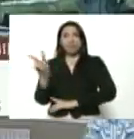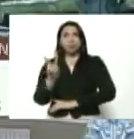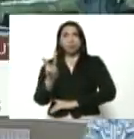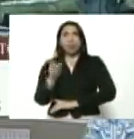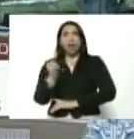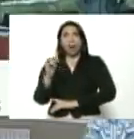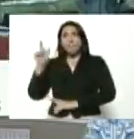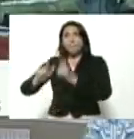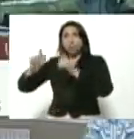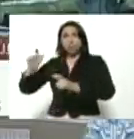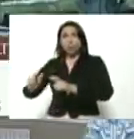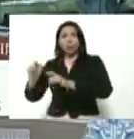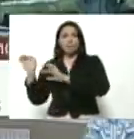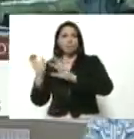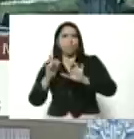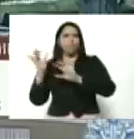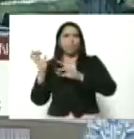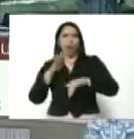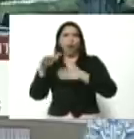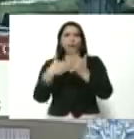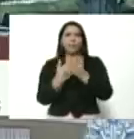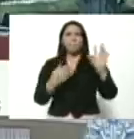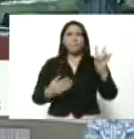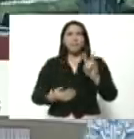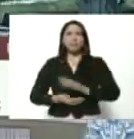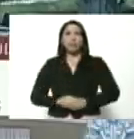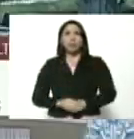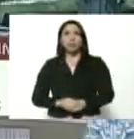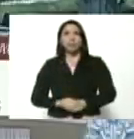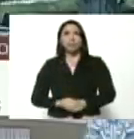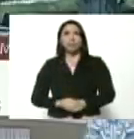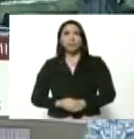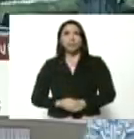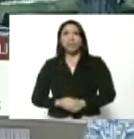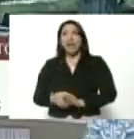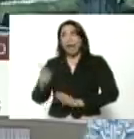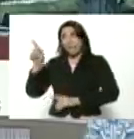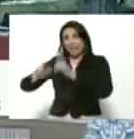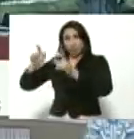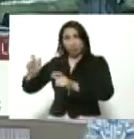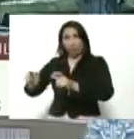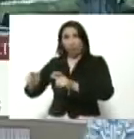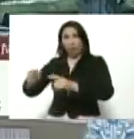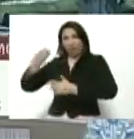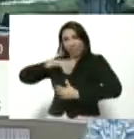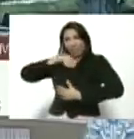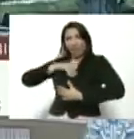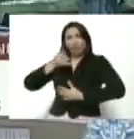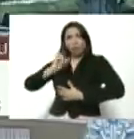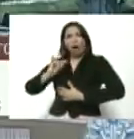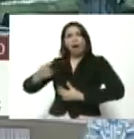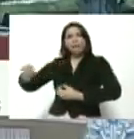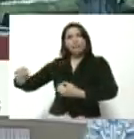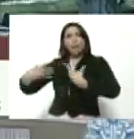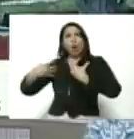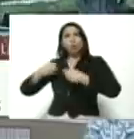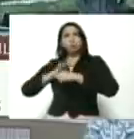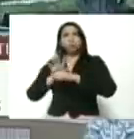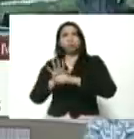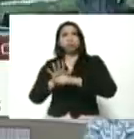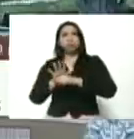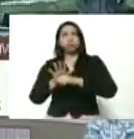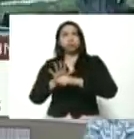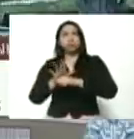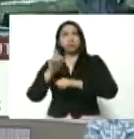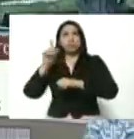hay con nacionales que están regresando y están regresando portadores del virus con las características de brasil con alta tasa